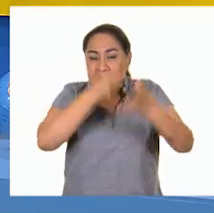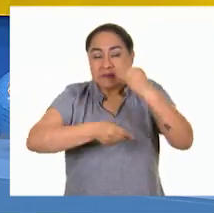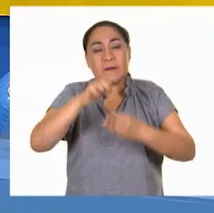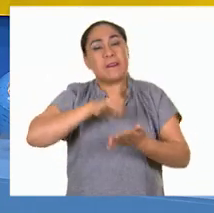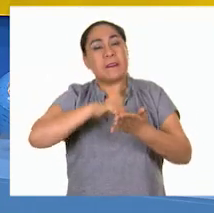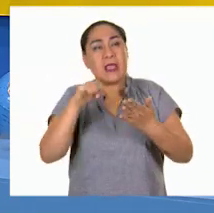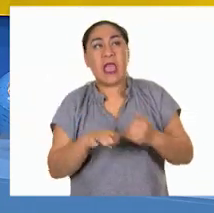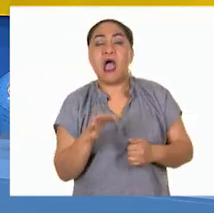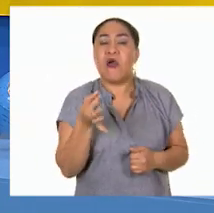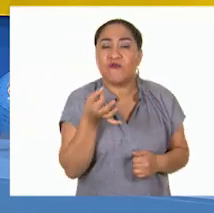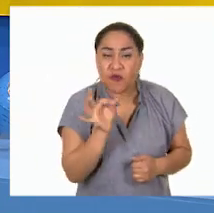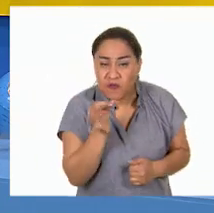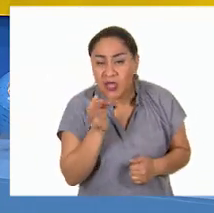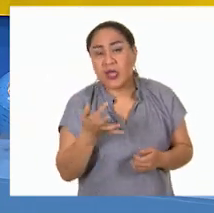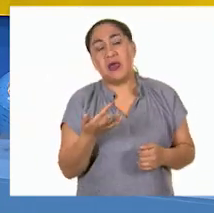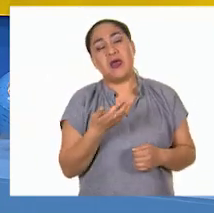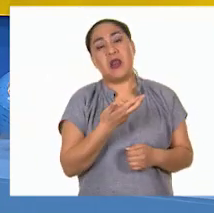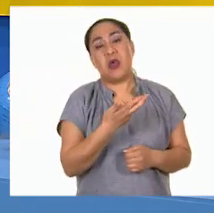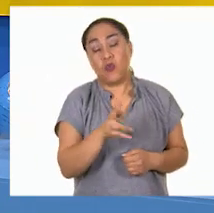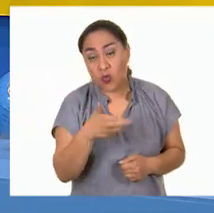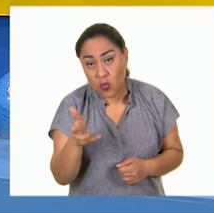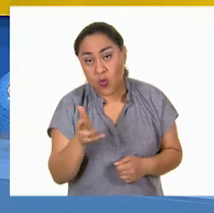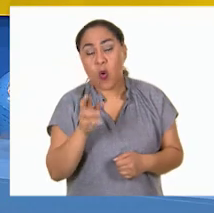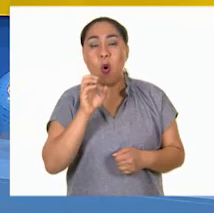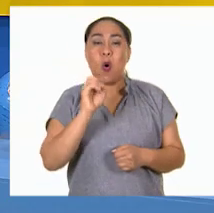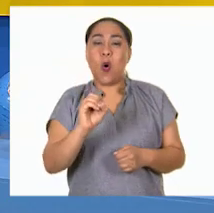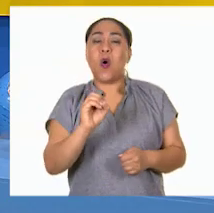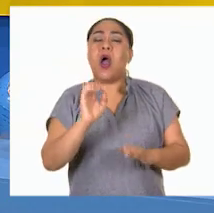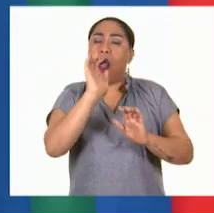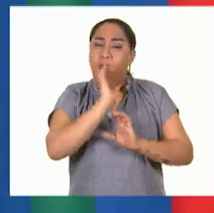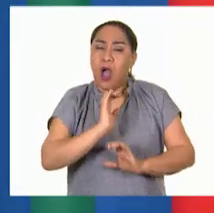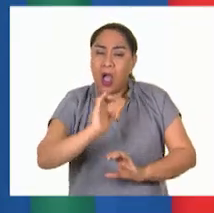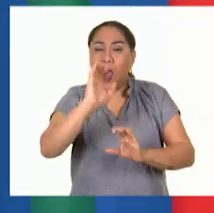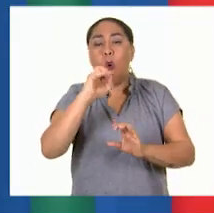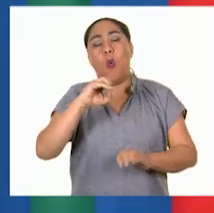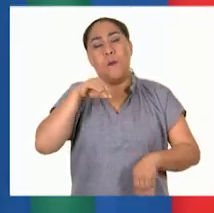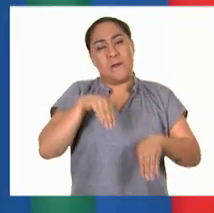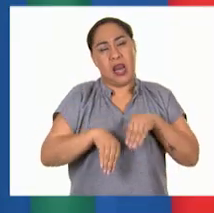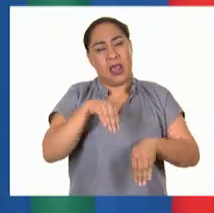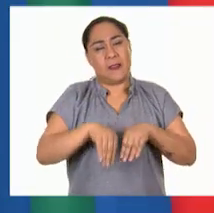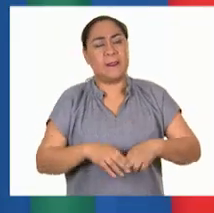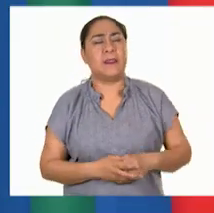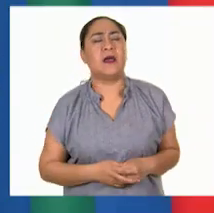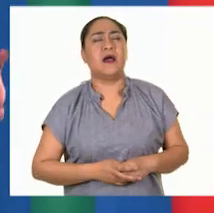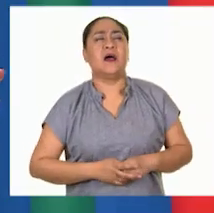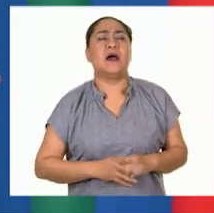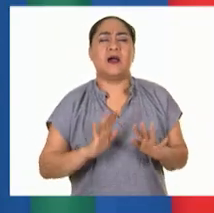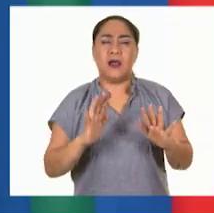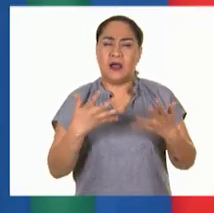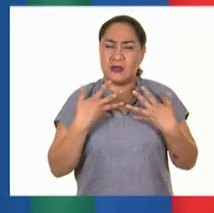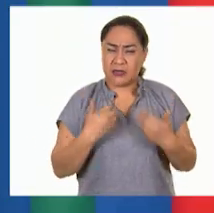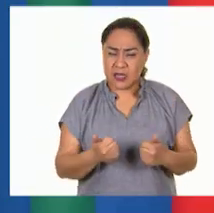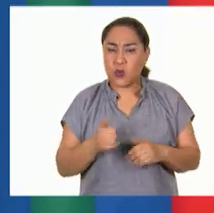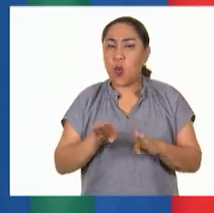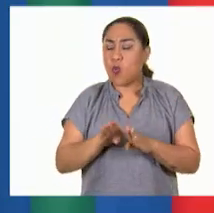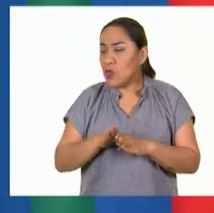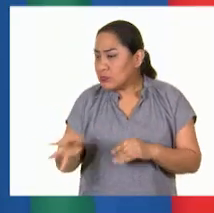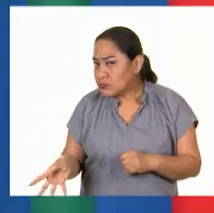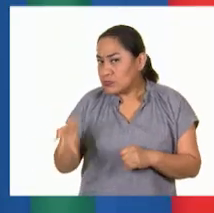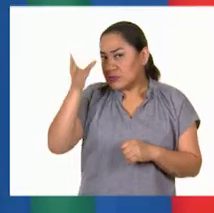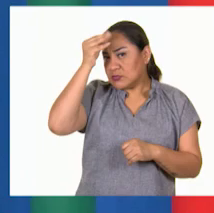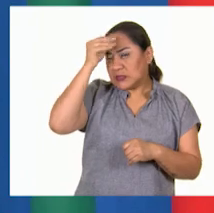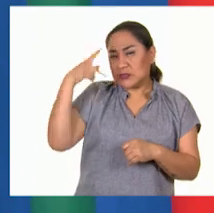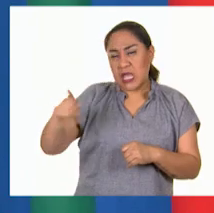las cafeterías, los restaurantes y también la ópera y el ballet. O sea que esta influencia francesa llegaba